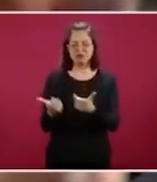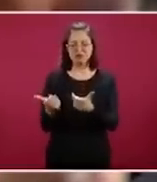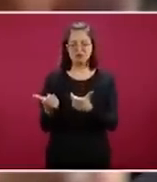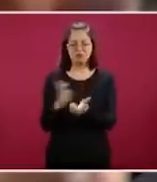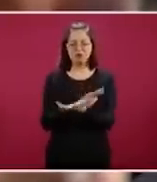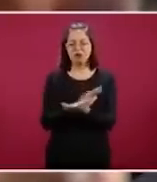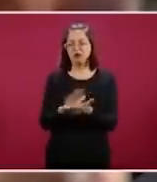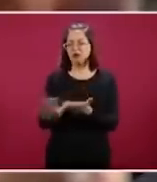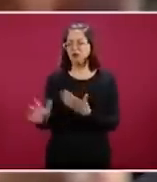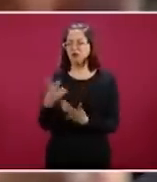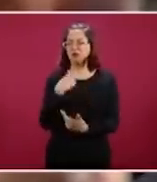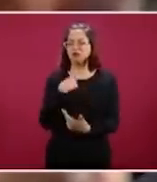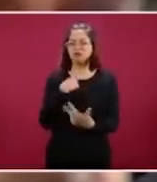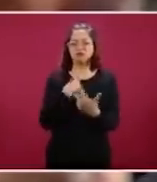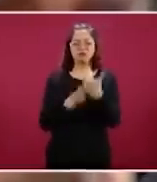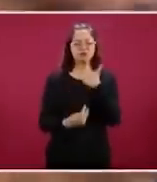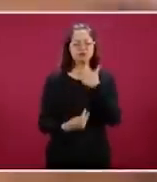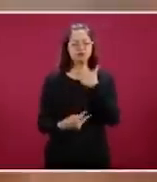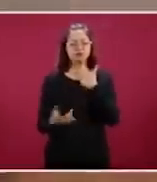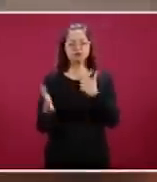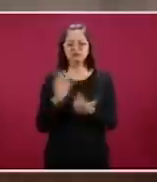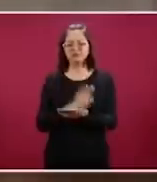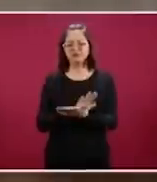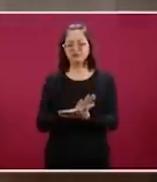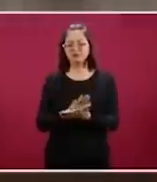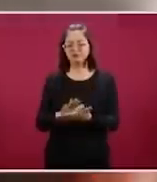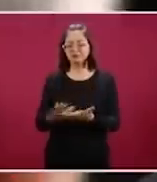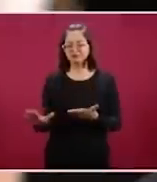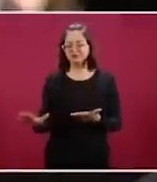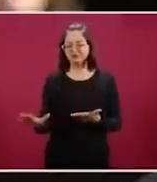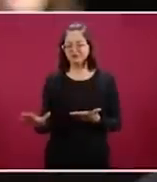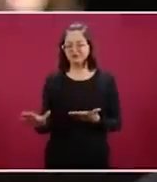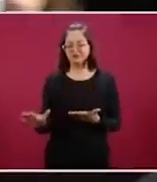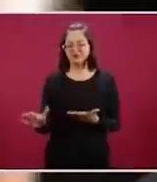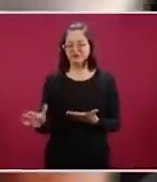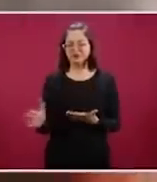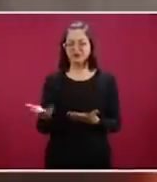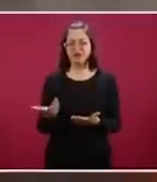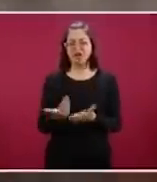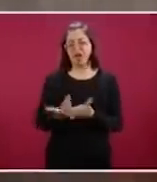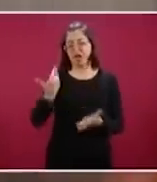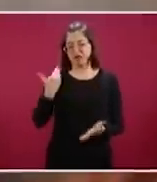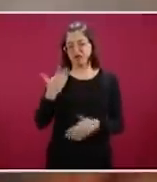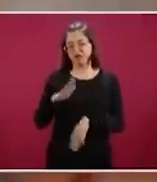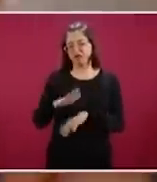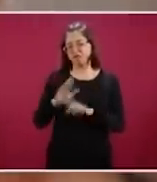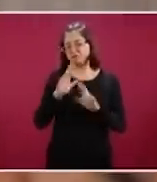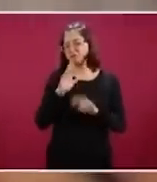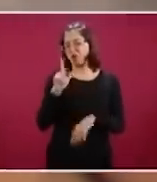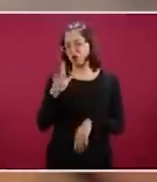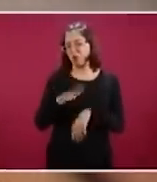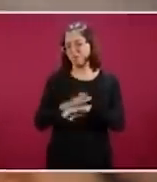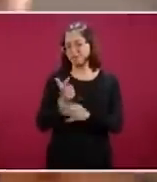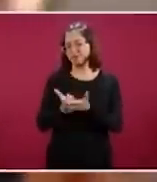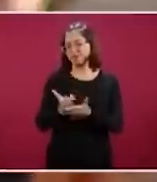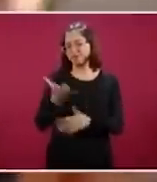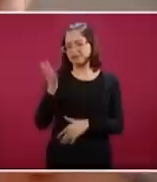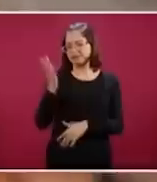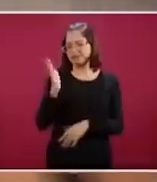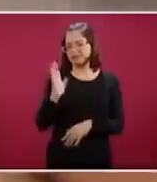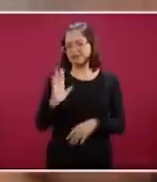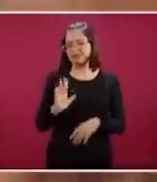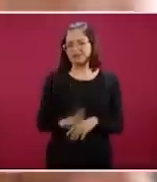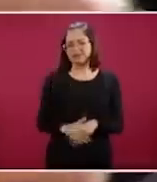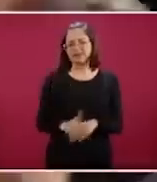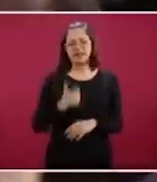sentido. Se acaba y se está acabando por la cuestión de que ya no está el precio como antes. Desgraciadamente esto ha